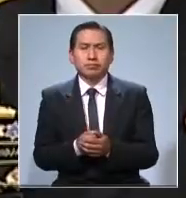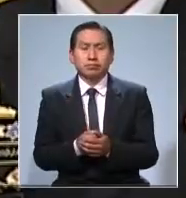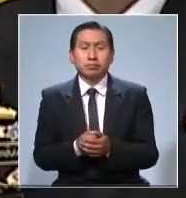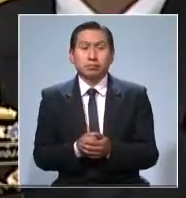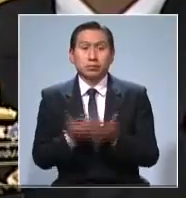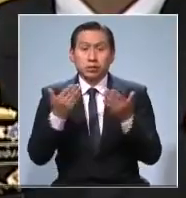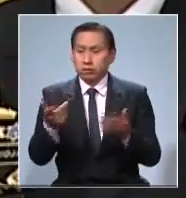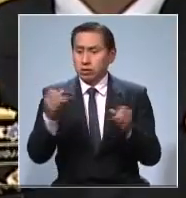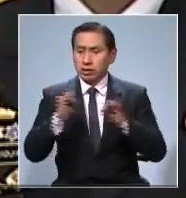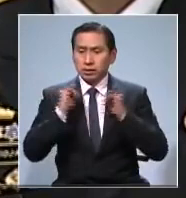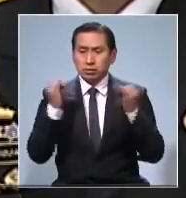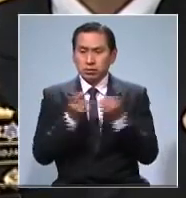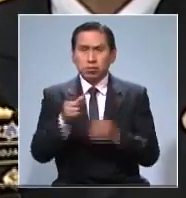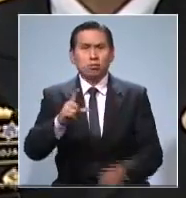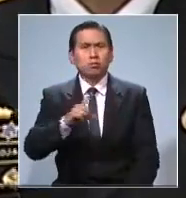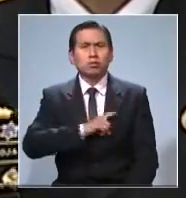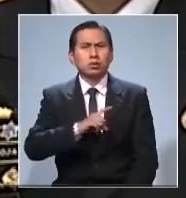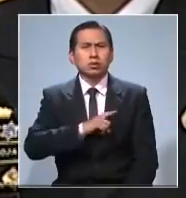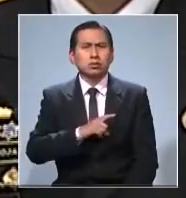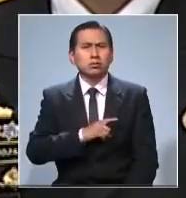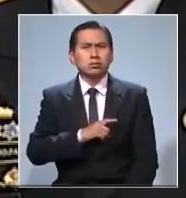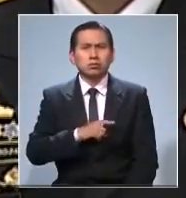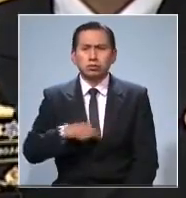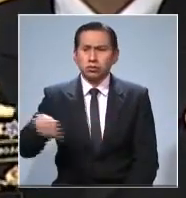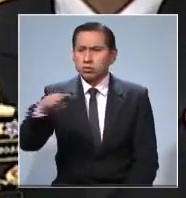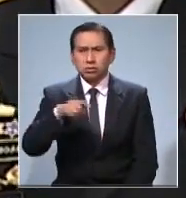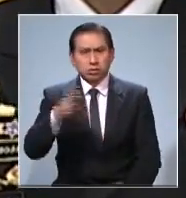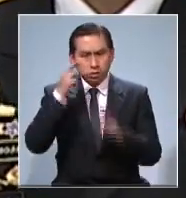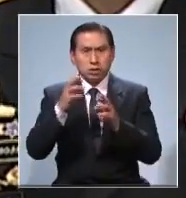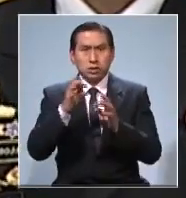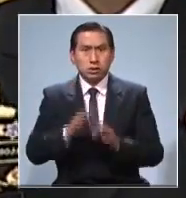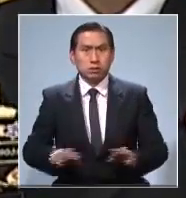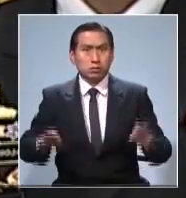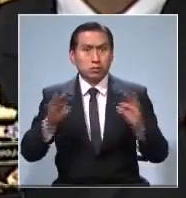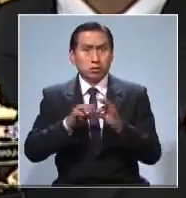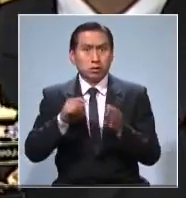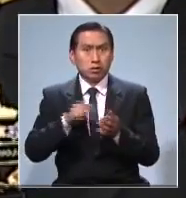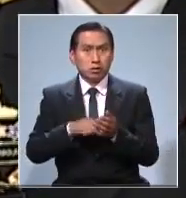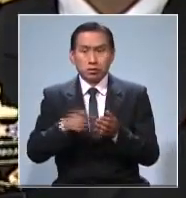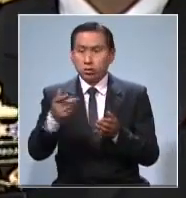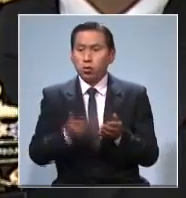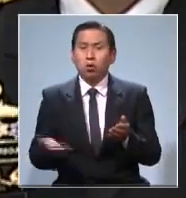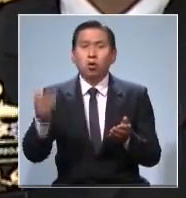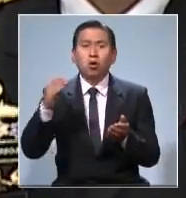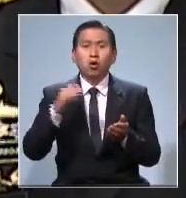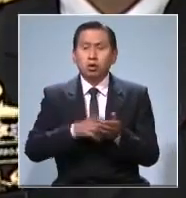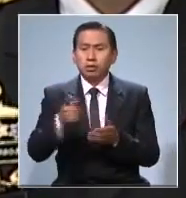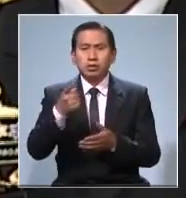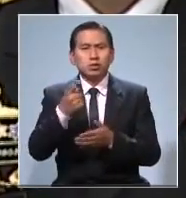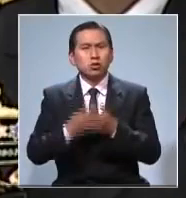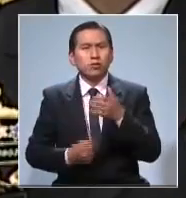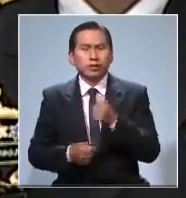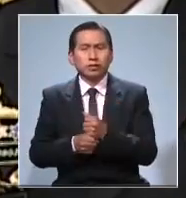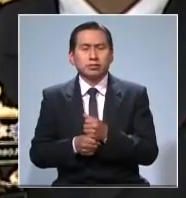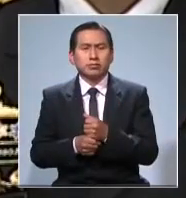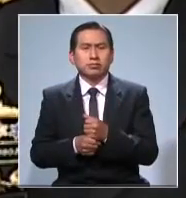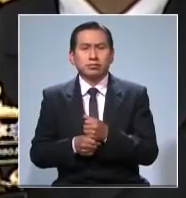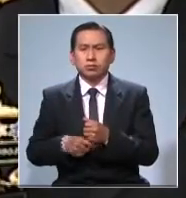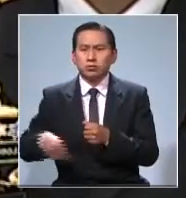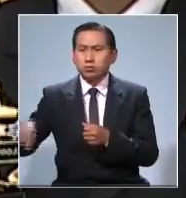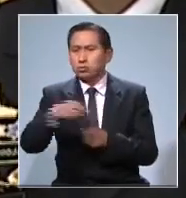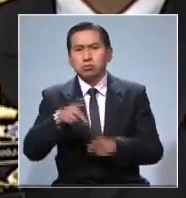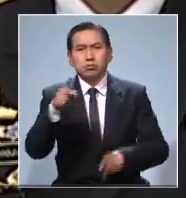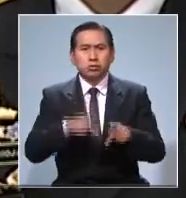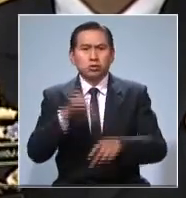Ahora la institución policial tiene la tarea fundamental de recuperar la confianza del pueblo.